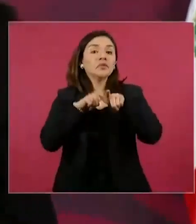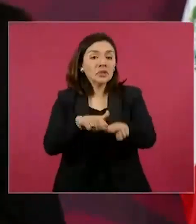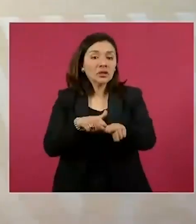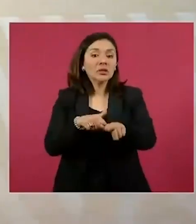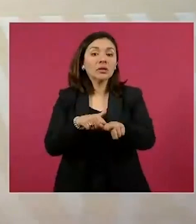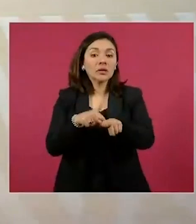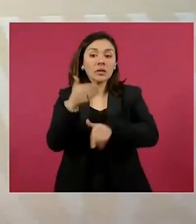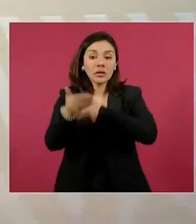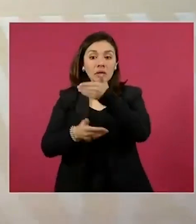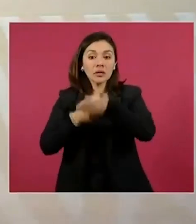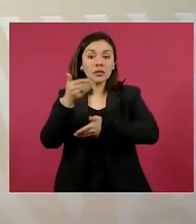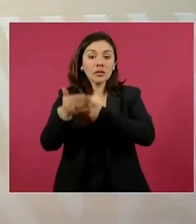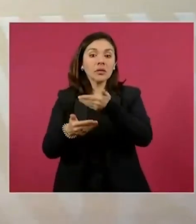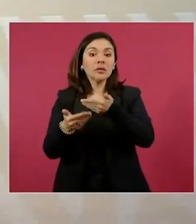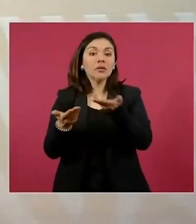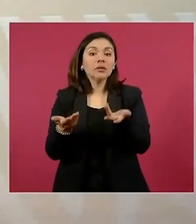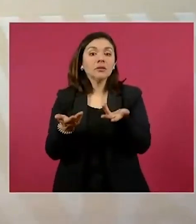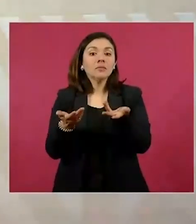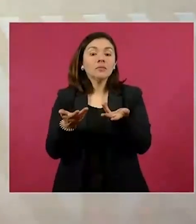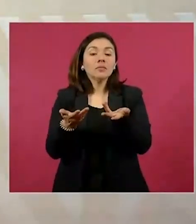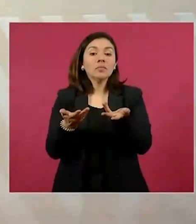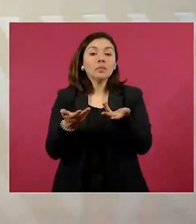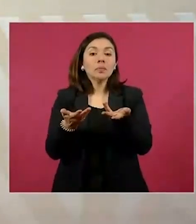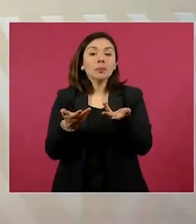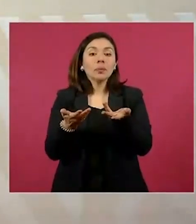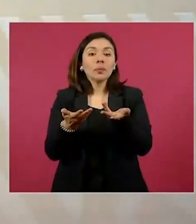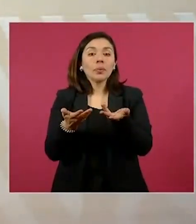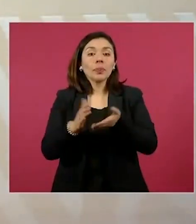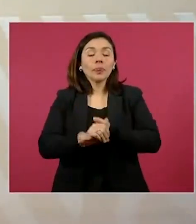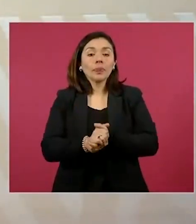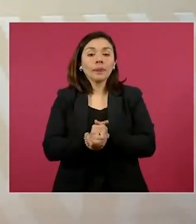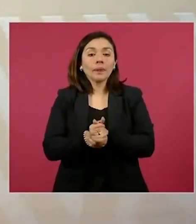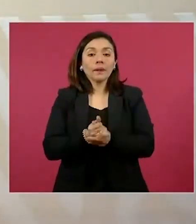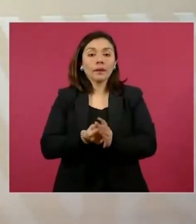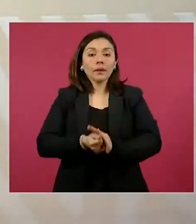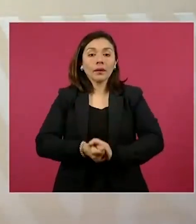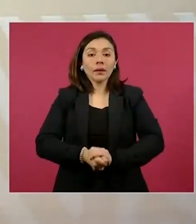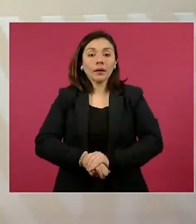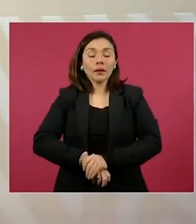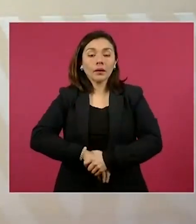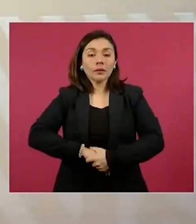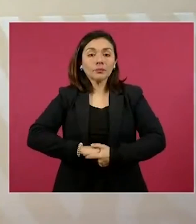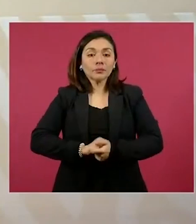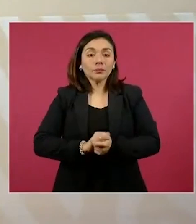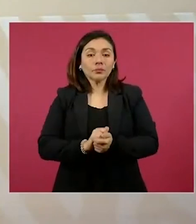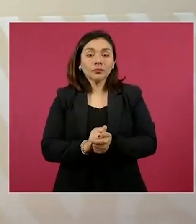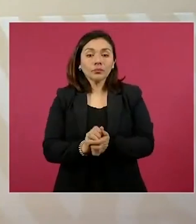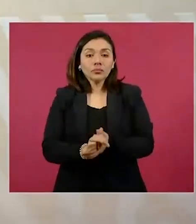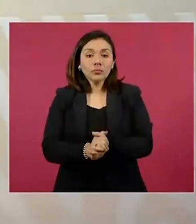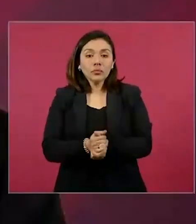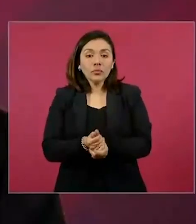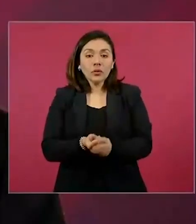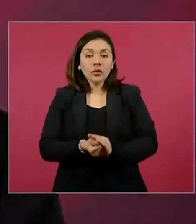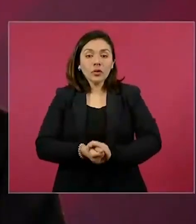reduciendo